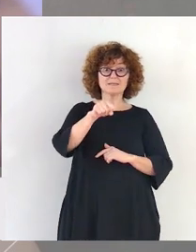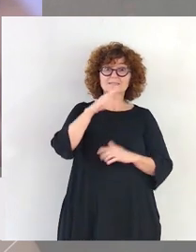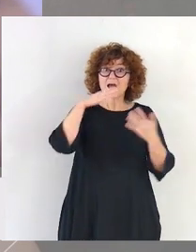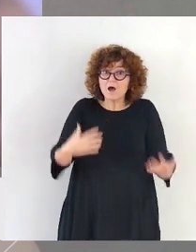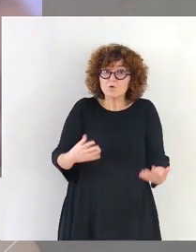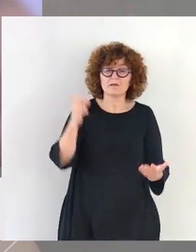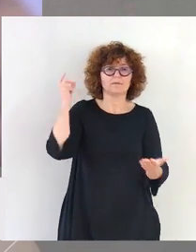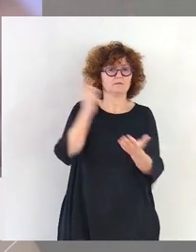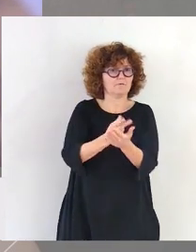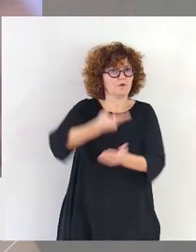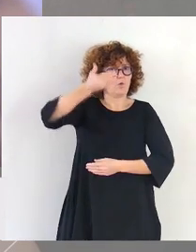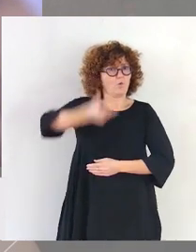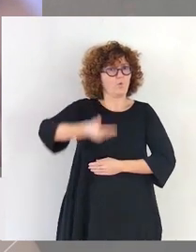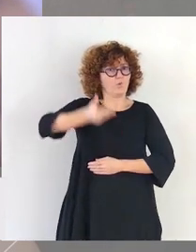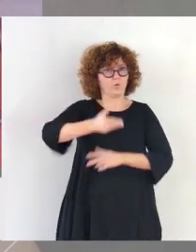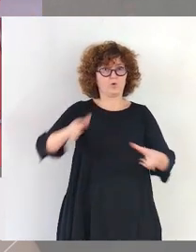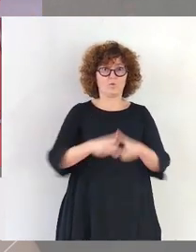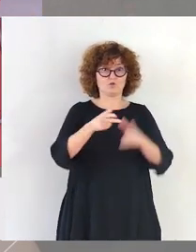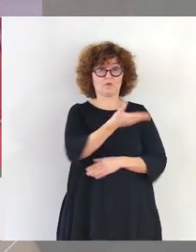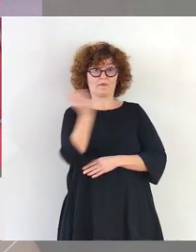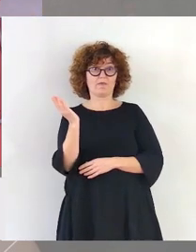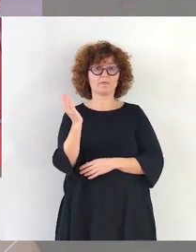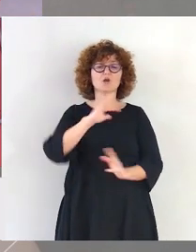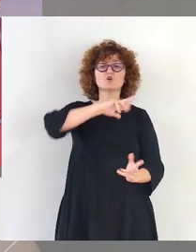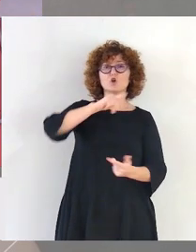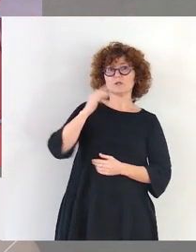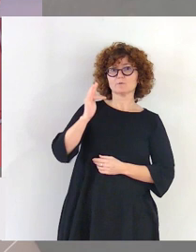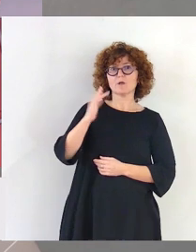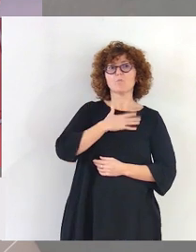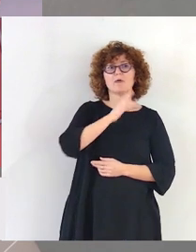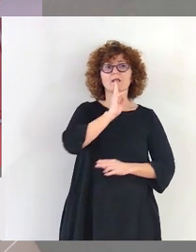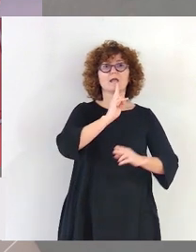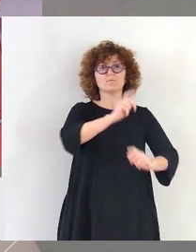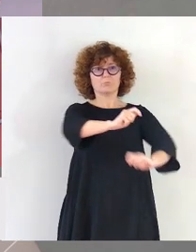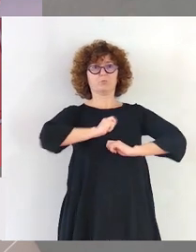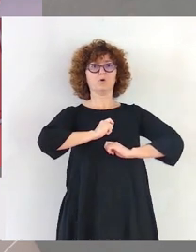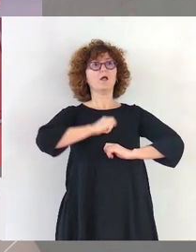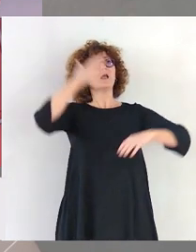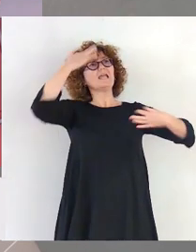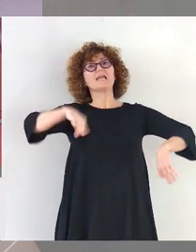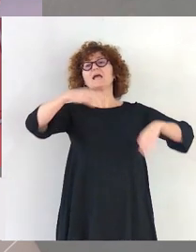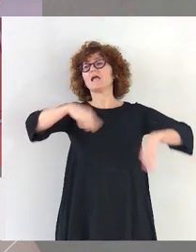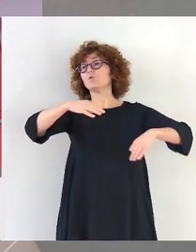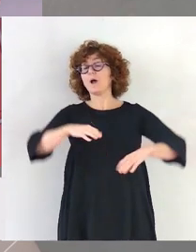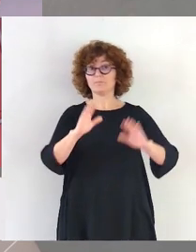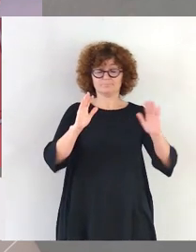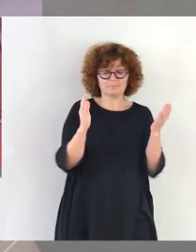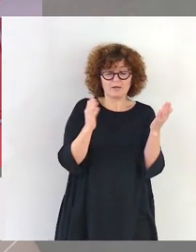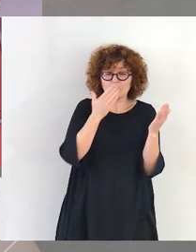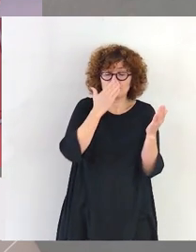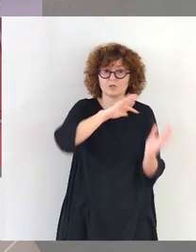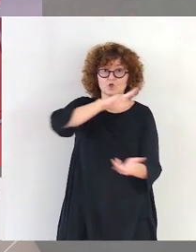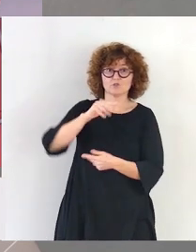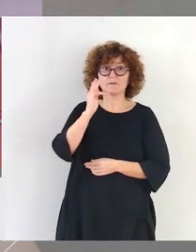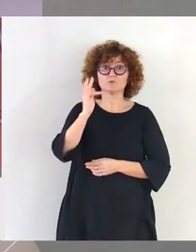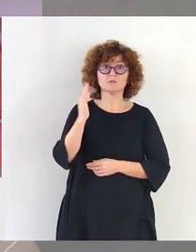en estos momentos como sociedad y la buena noticia llamadme ingenua si queréis que seguro que algo de eso hay pero la buena noticia es que en